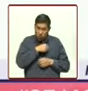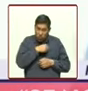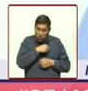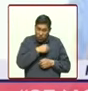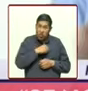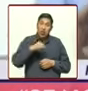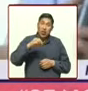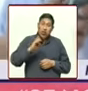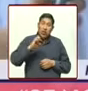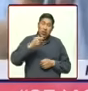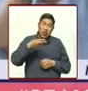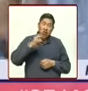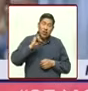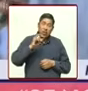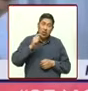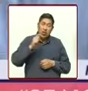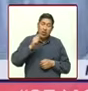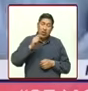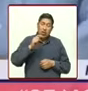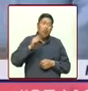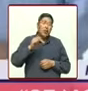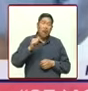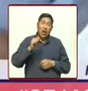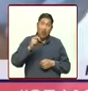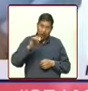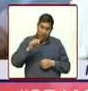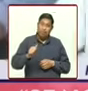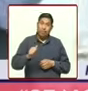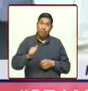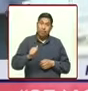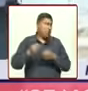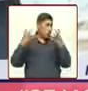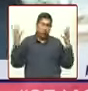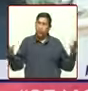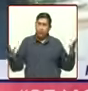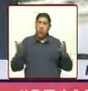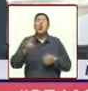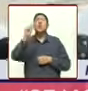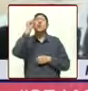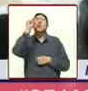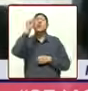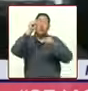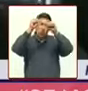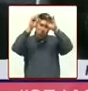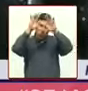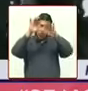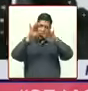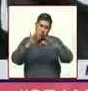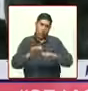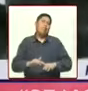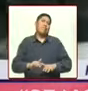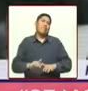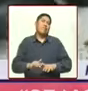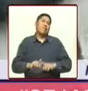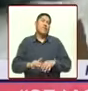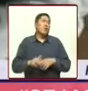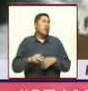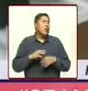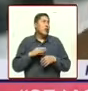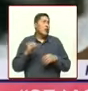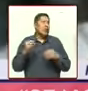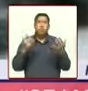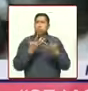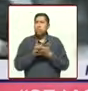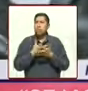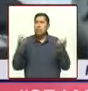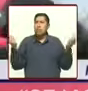algo excepcional. El humo, por muy que ha llovido poco en el municipio, y no ha sido lo suficiente como para decir no tenemos ningún incendio.